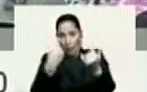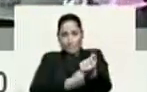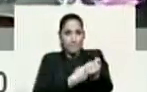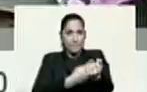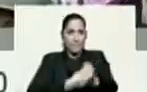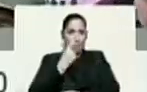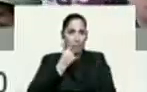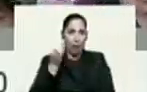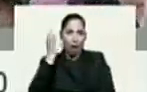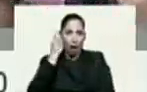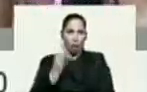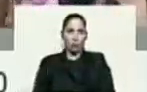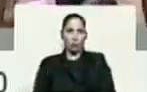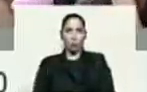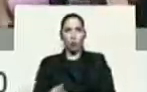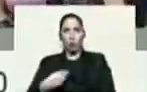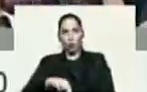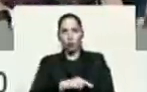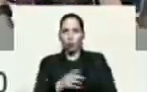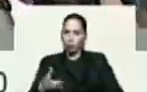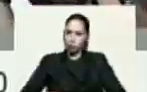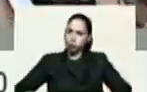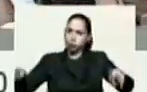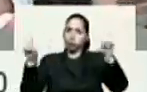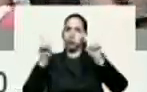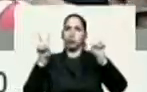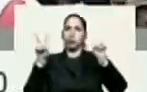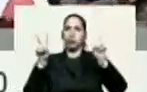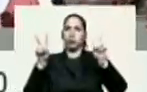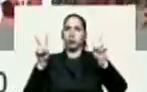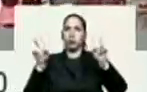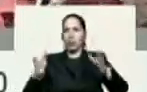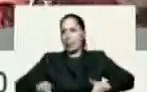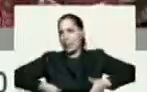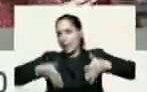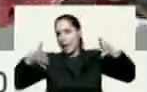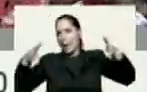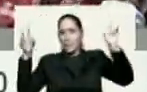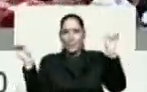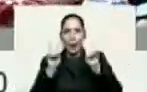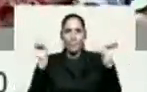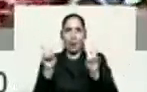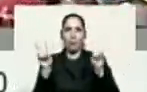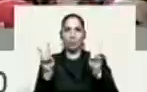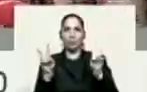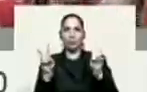hermanas, hemos obtenido una gran victoria. Una gran victoria hemos obtenido.